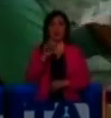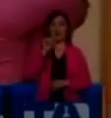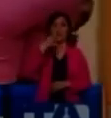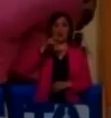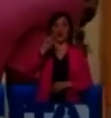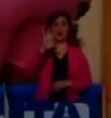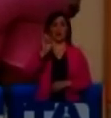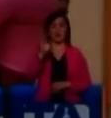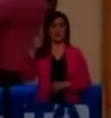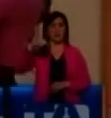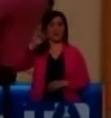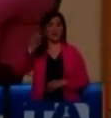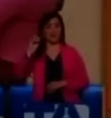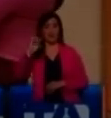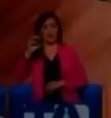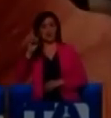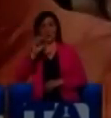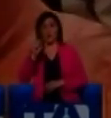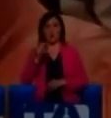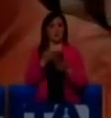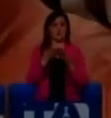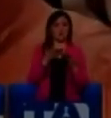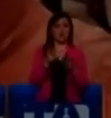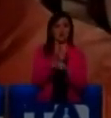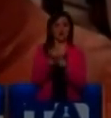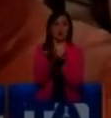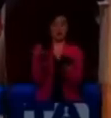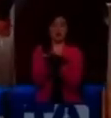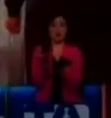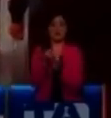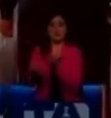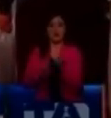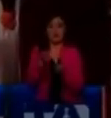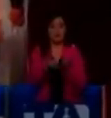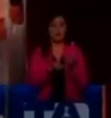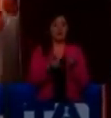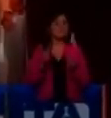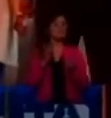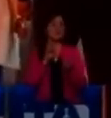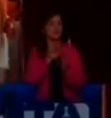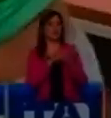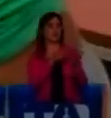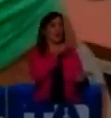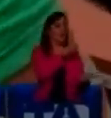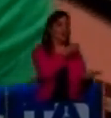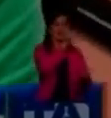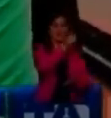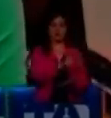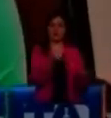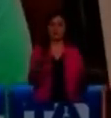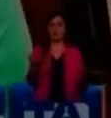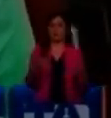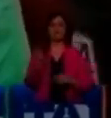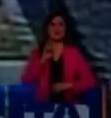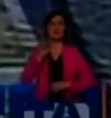que utilizan, ni dónde lo venden. No se victimiza a la víctima nuevamente. Yo pienso que el medio de comunicación